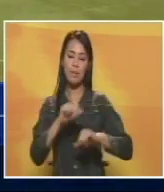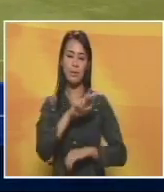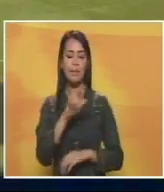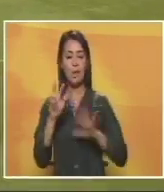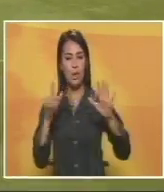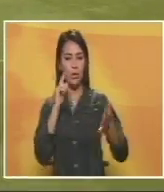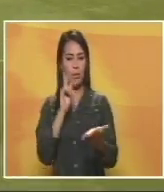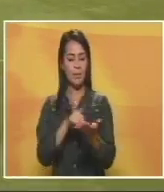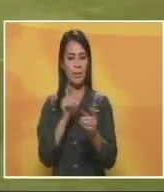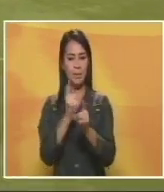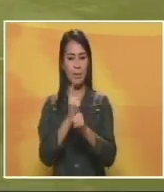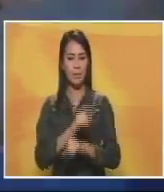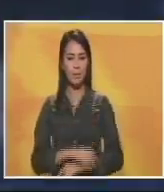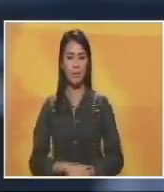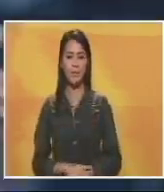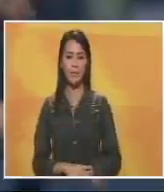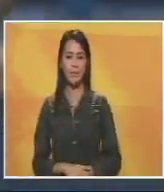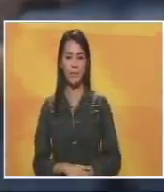38 encuentros.